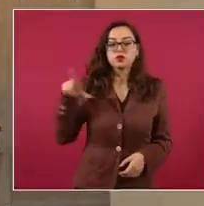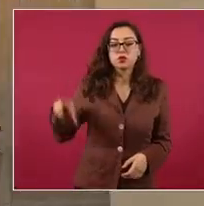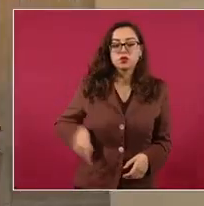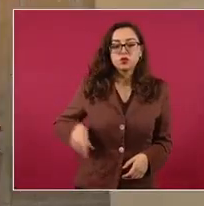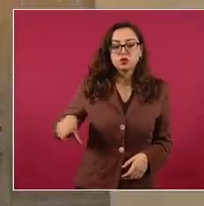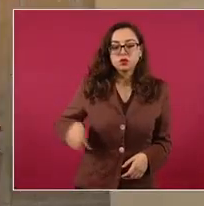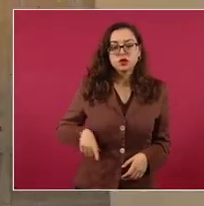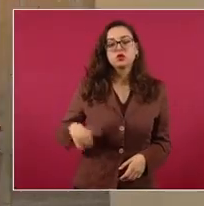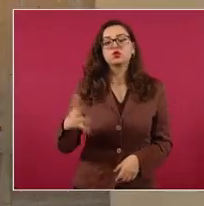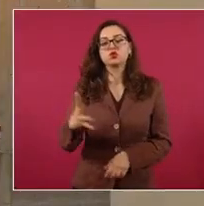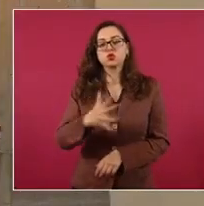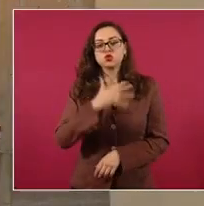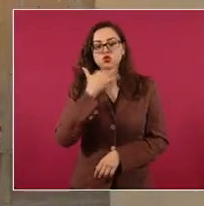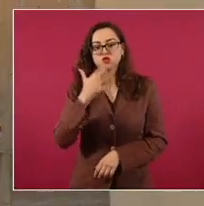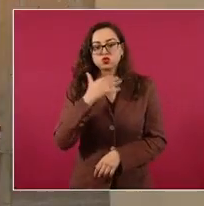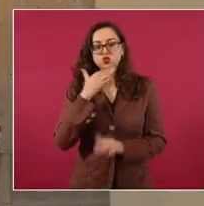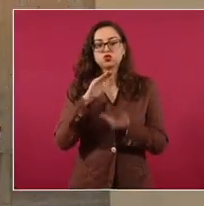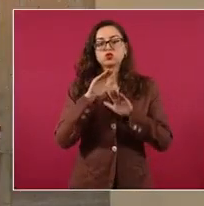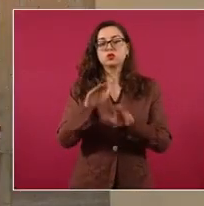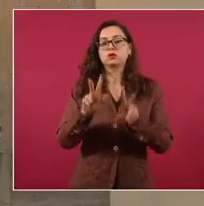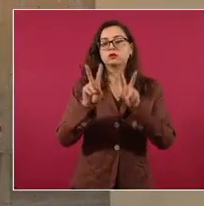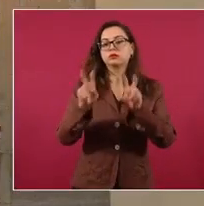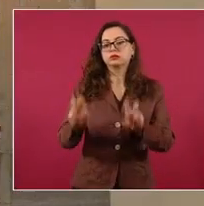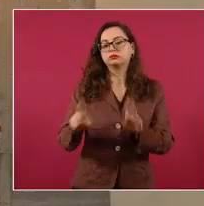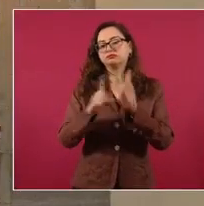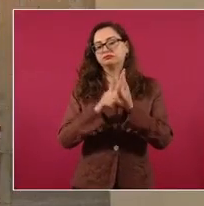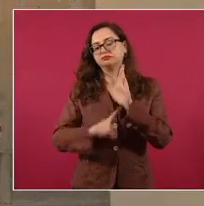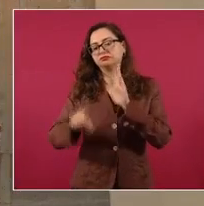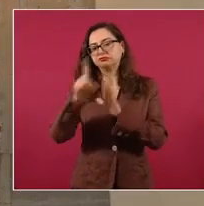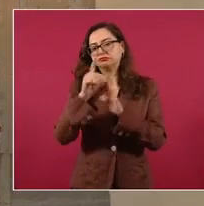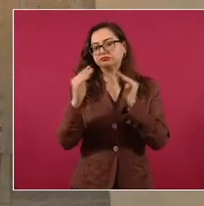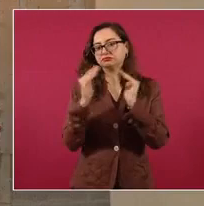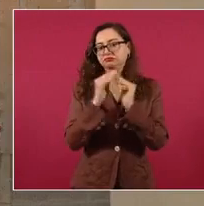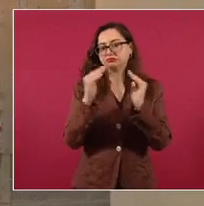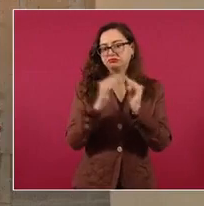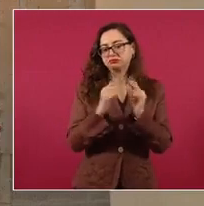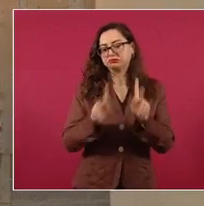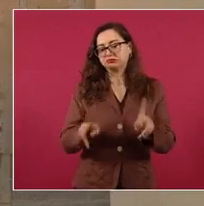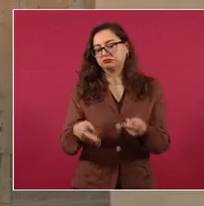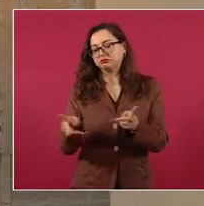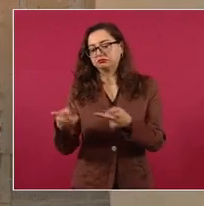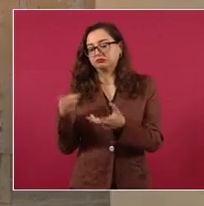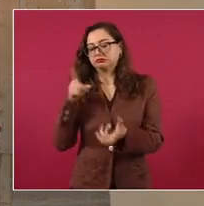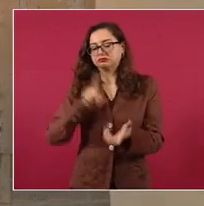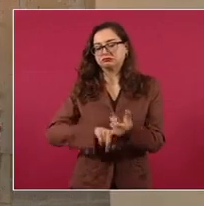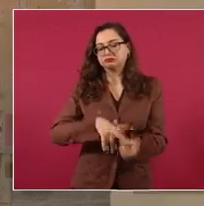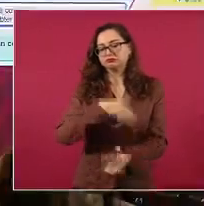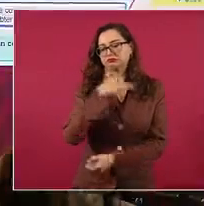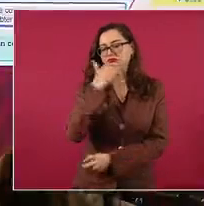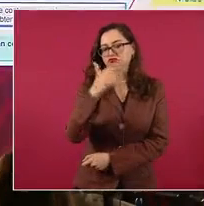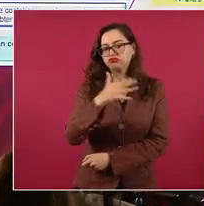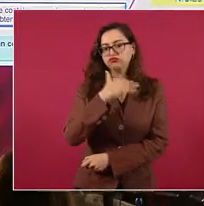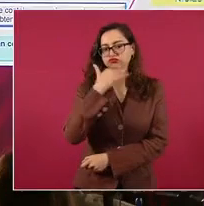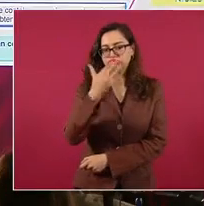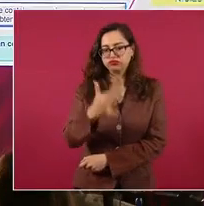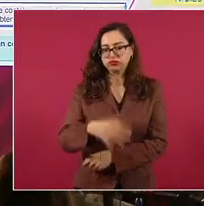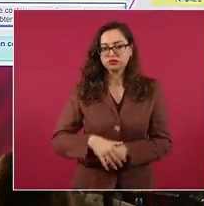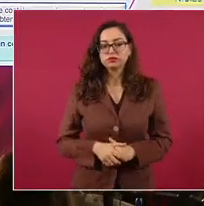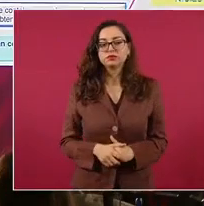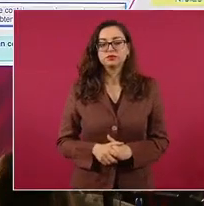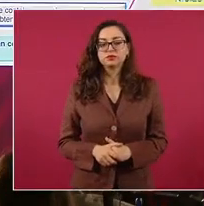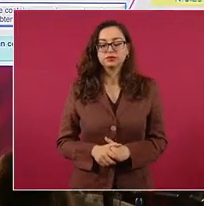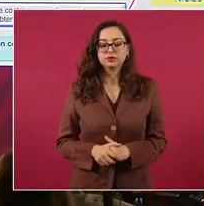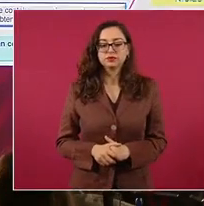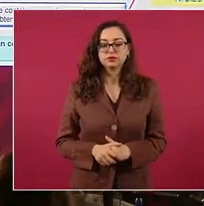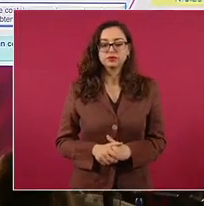de corrupción en materia inmobiliaria. Como aquí se ha informado, se tiene en